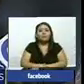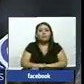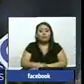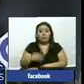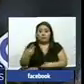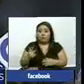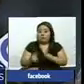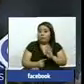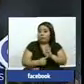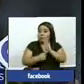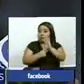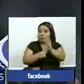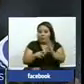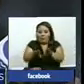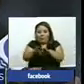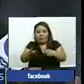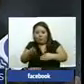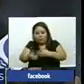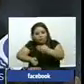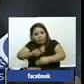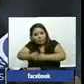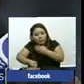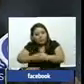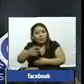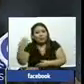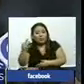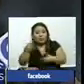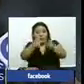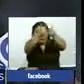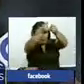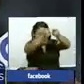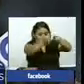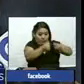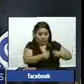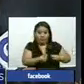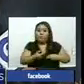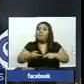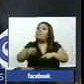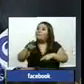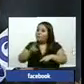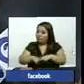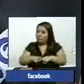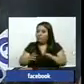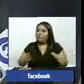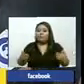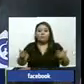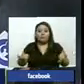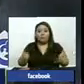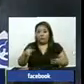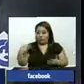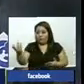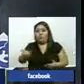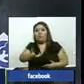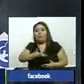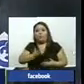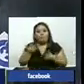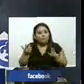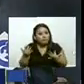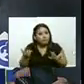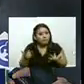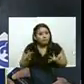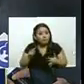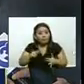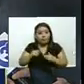Presentar tecnología en las mesas sabemos que requiere pues de un presupuesto extraordinario donde esperamos pues nosotros que